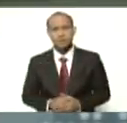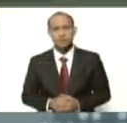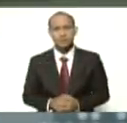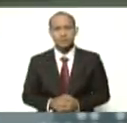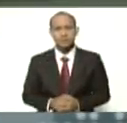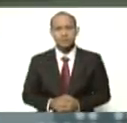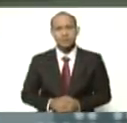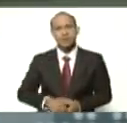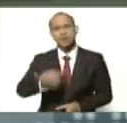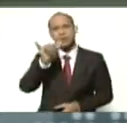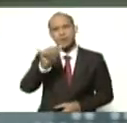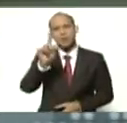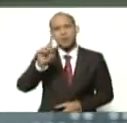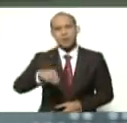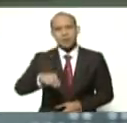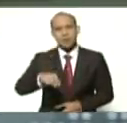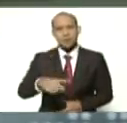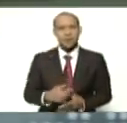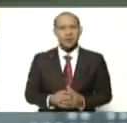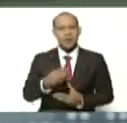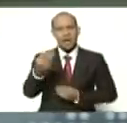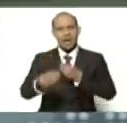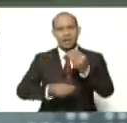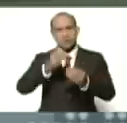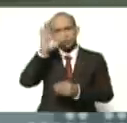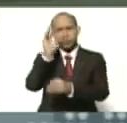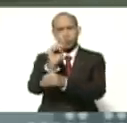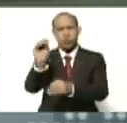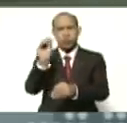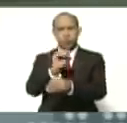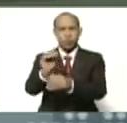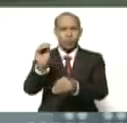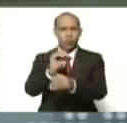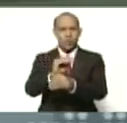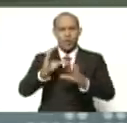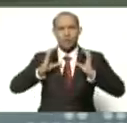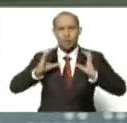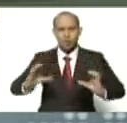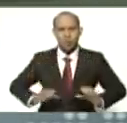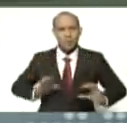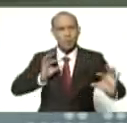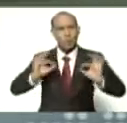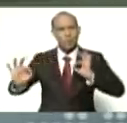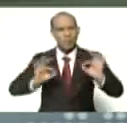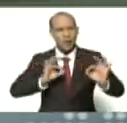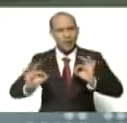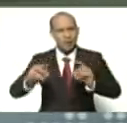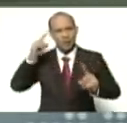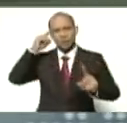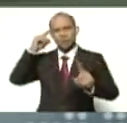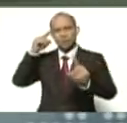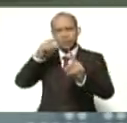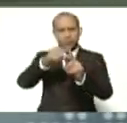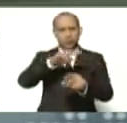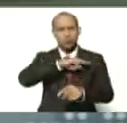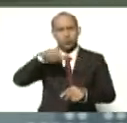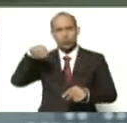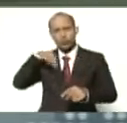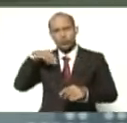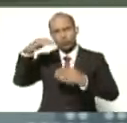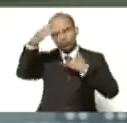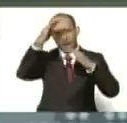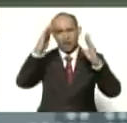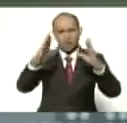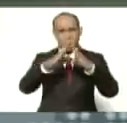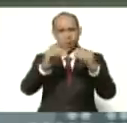y tener sobre todo capacidades de cuidados intensivos preparados para nosotros atender a todos los